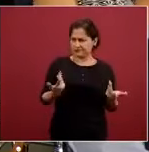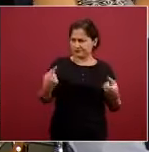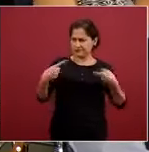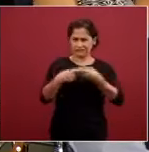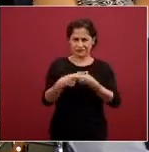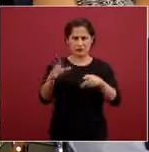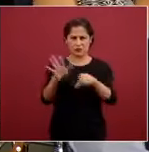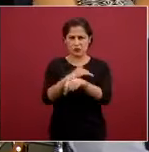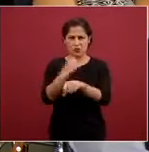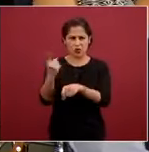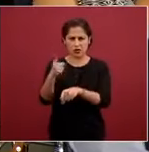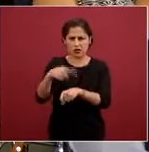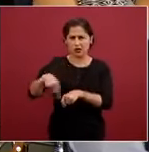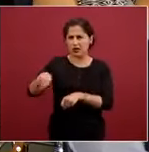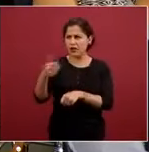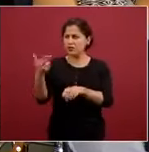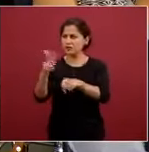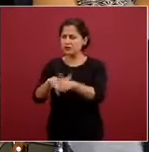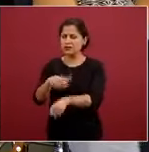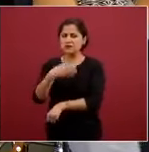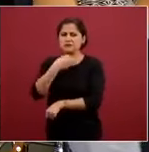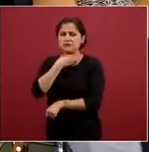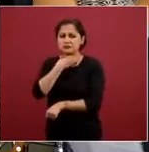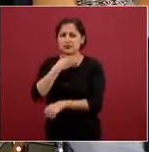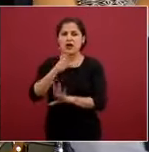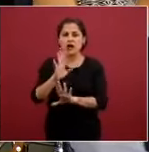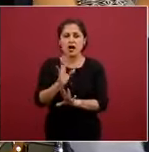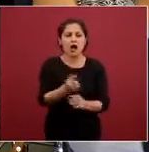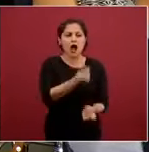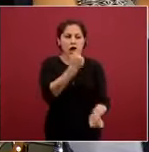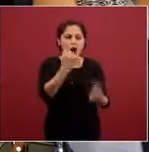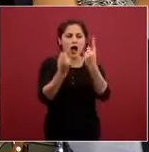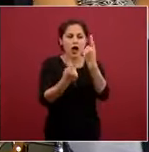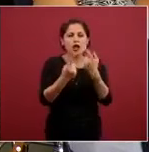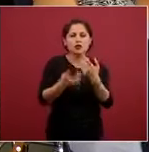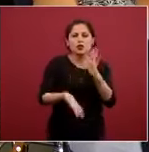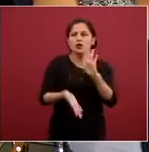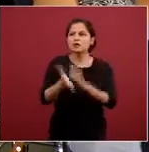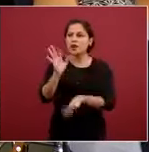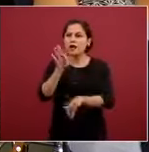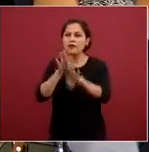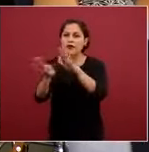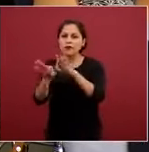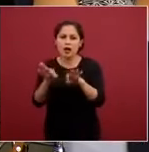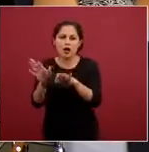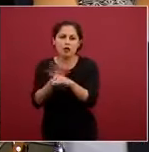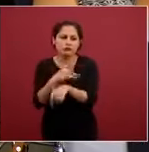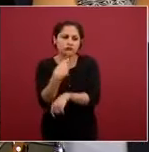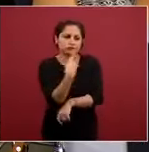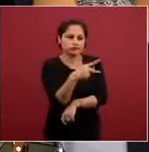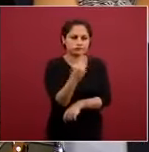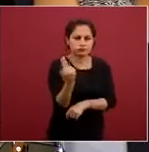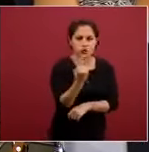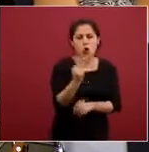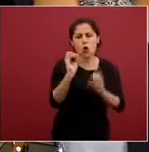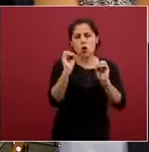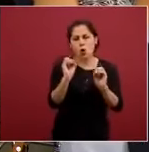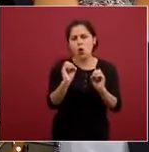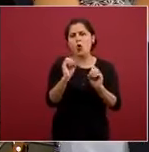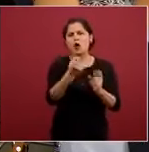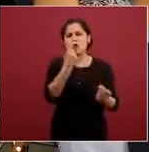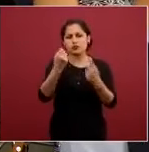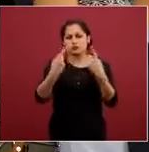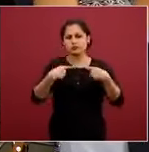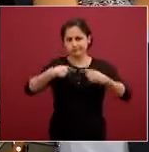que salir a trabajar por la necesidad económica? Aunque todo el país tiene la necesidad económica, pero solamente un porcentaje,